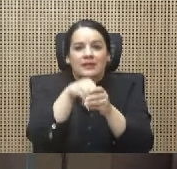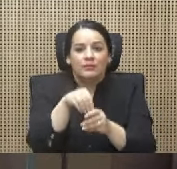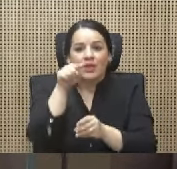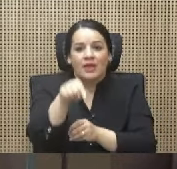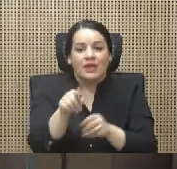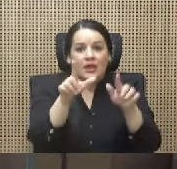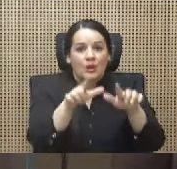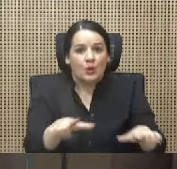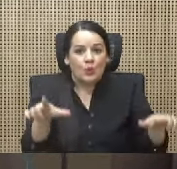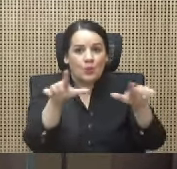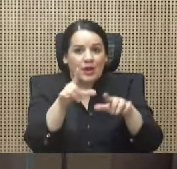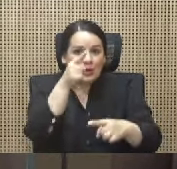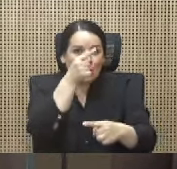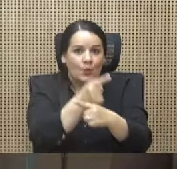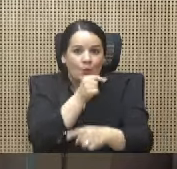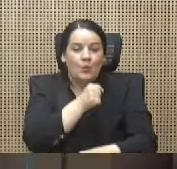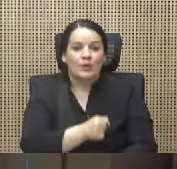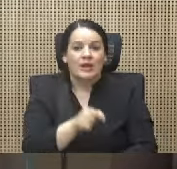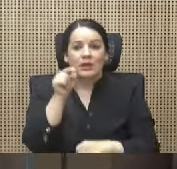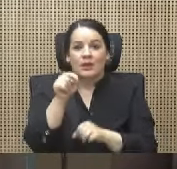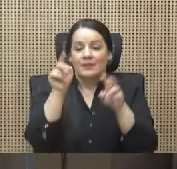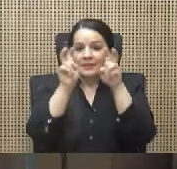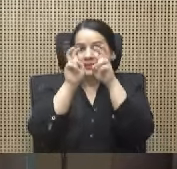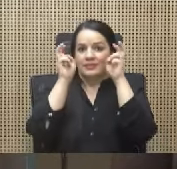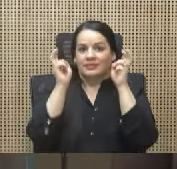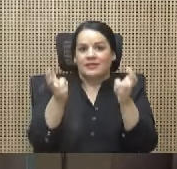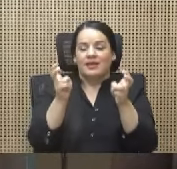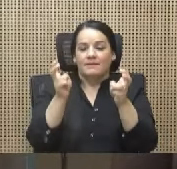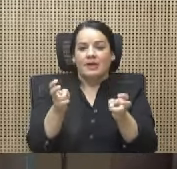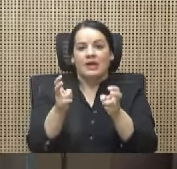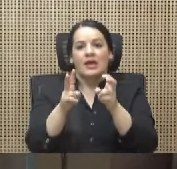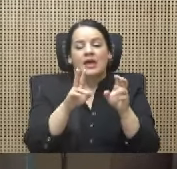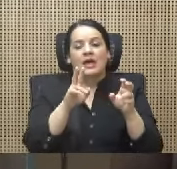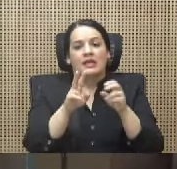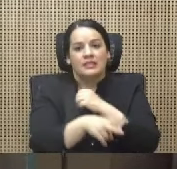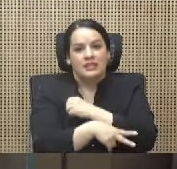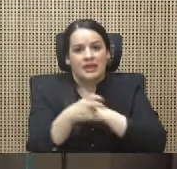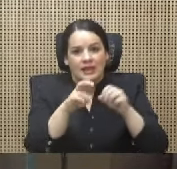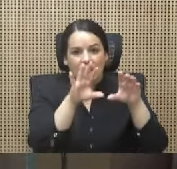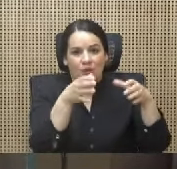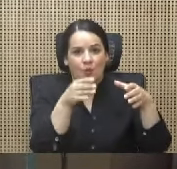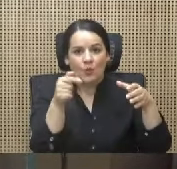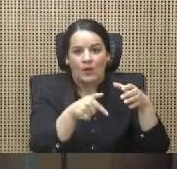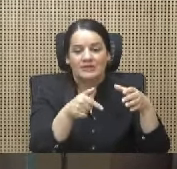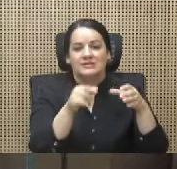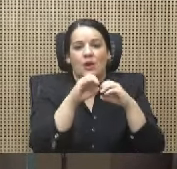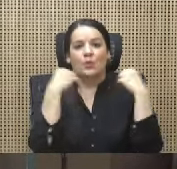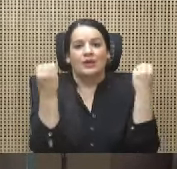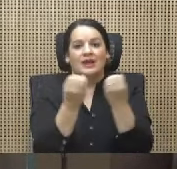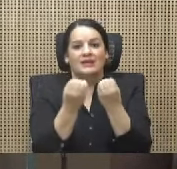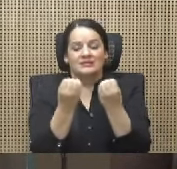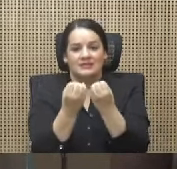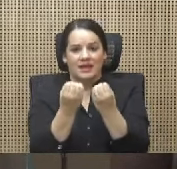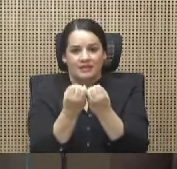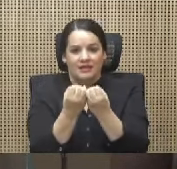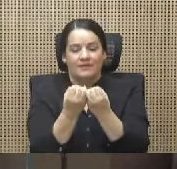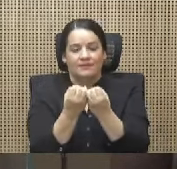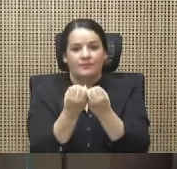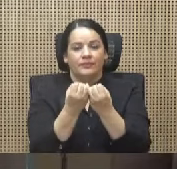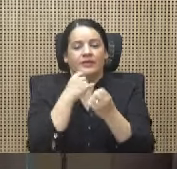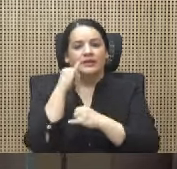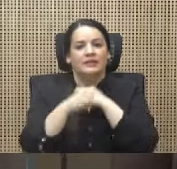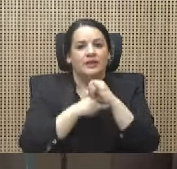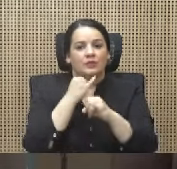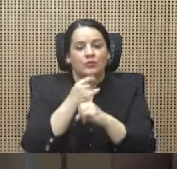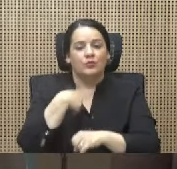lugar adecuado el tema de la delincuencia organizada transnacional. Nosotros no podemos